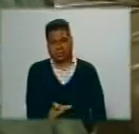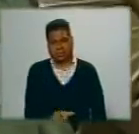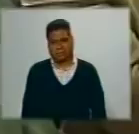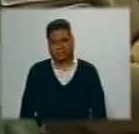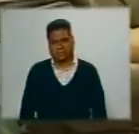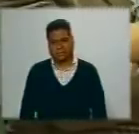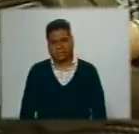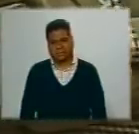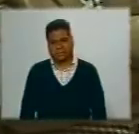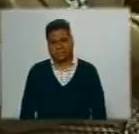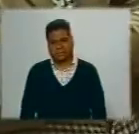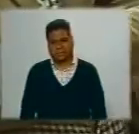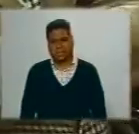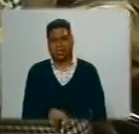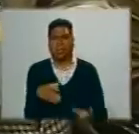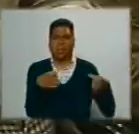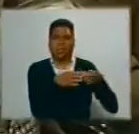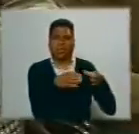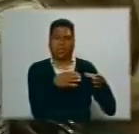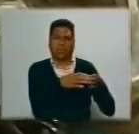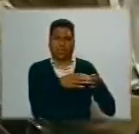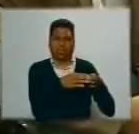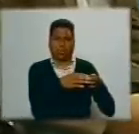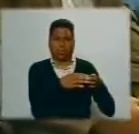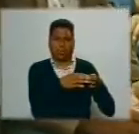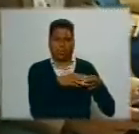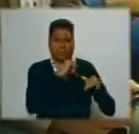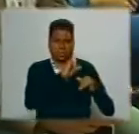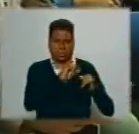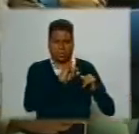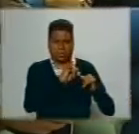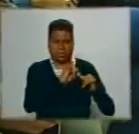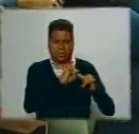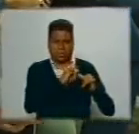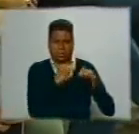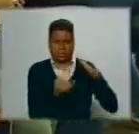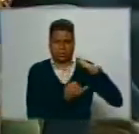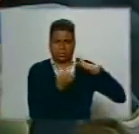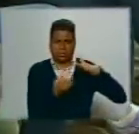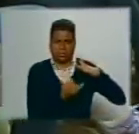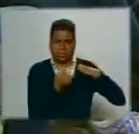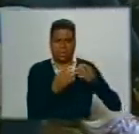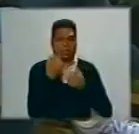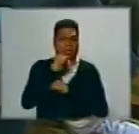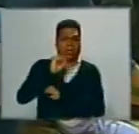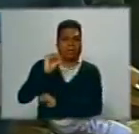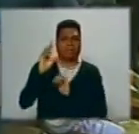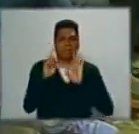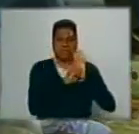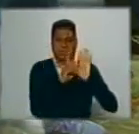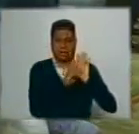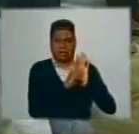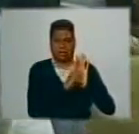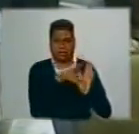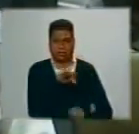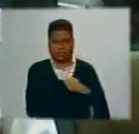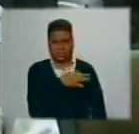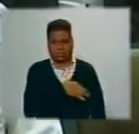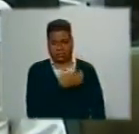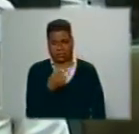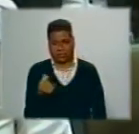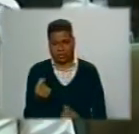y una comisión técnica interinstitucional para la defensa de los derechos socioeconómicos.